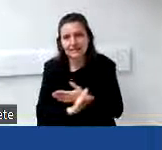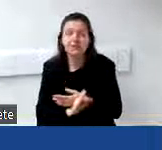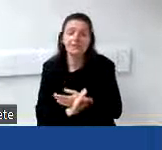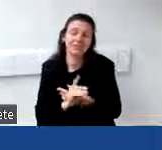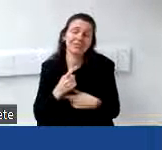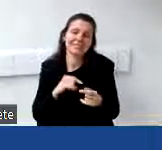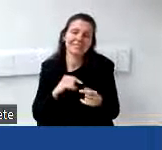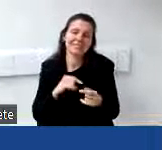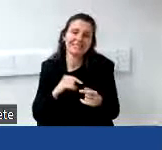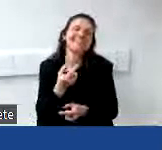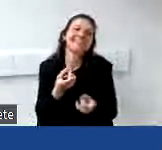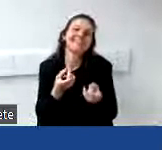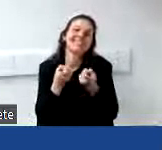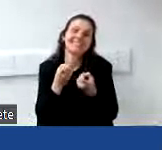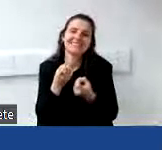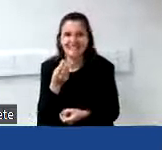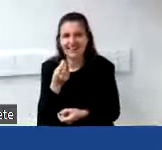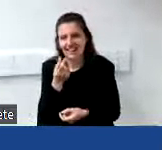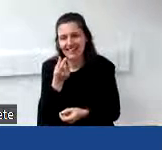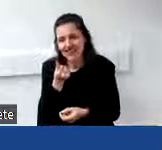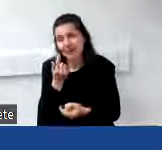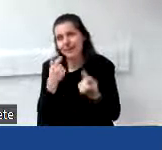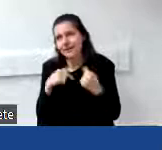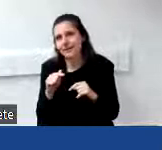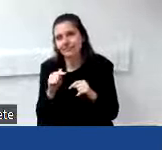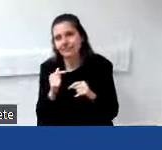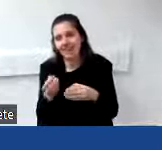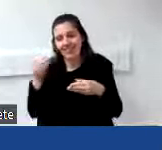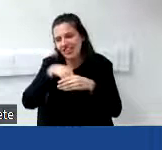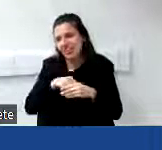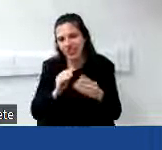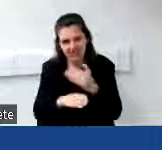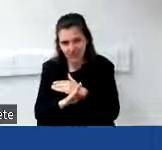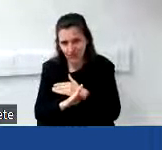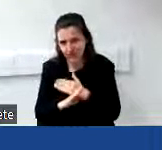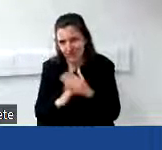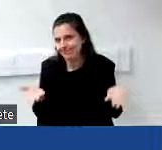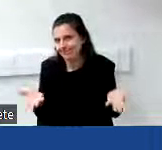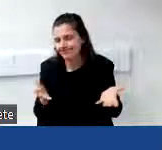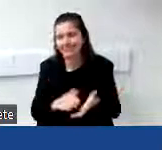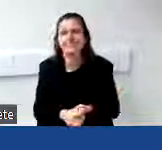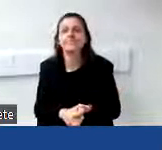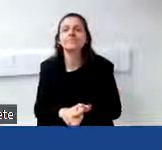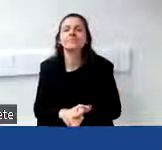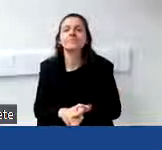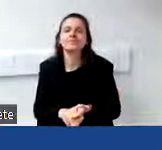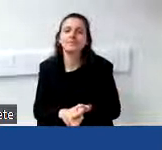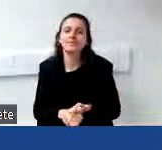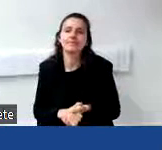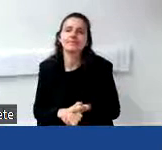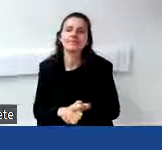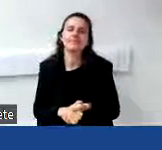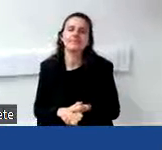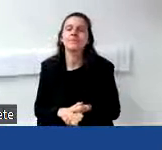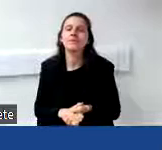dinero si se quiere, pero bueno, es parte de lo que hace la accesibilidad, entonces hay que poner ahí como la